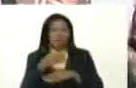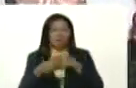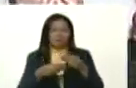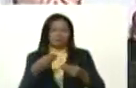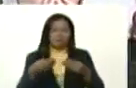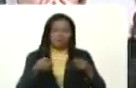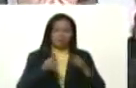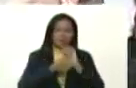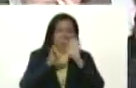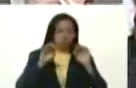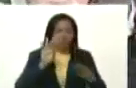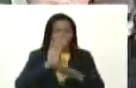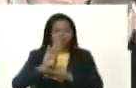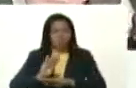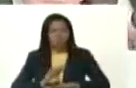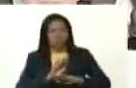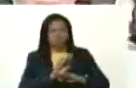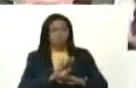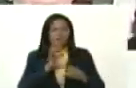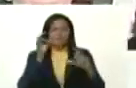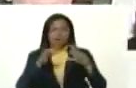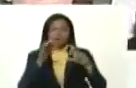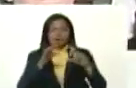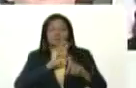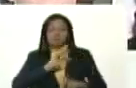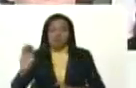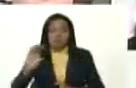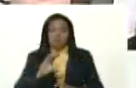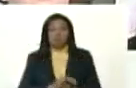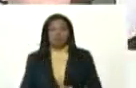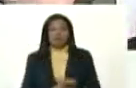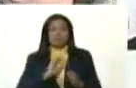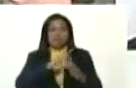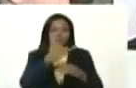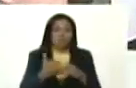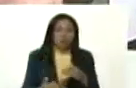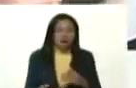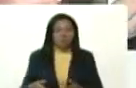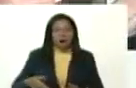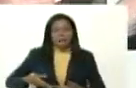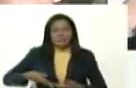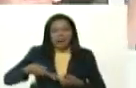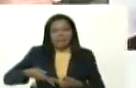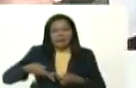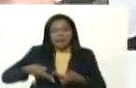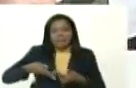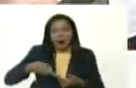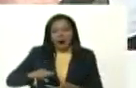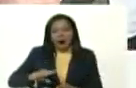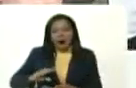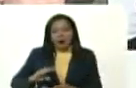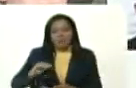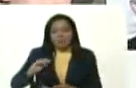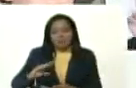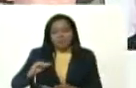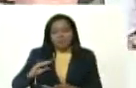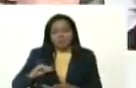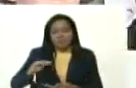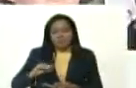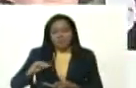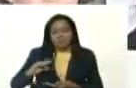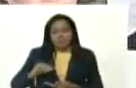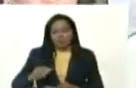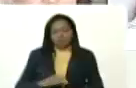también protegidos por el carnet de la patria en el programa de lactancia materna. Y también tenemos